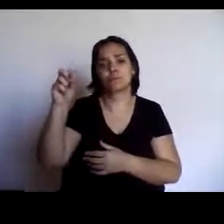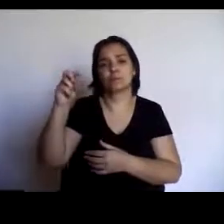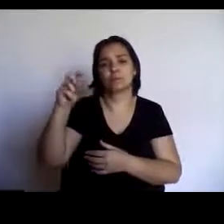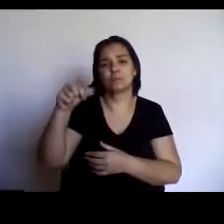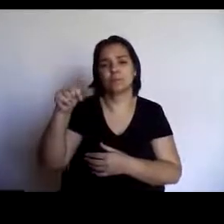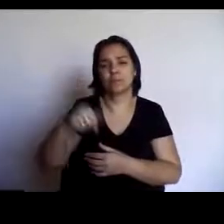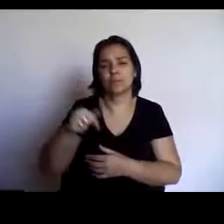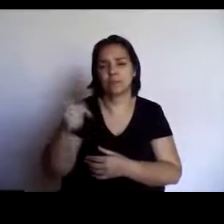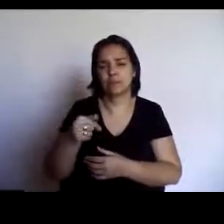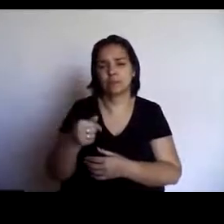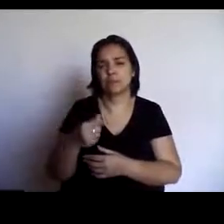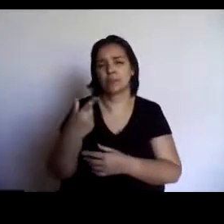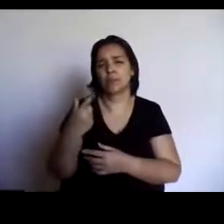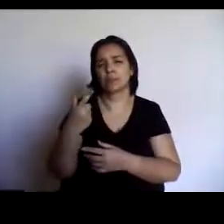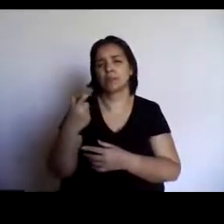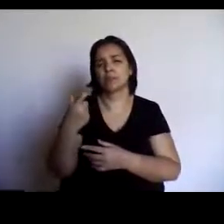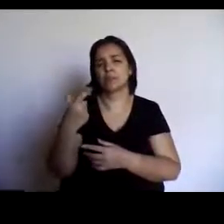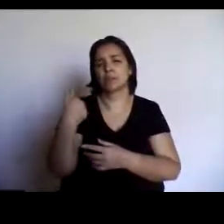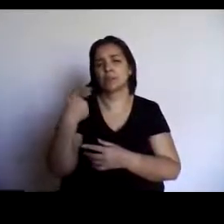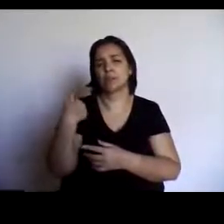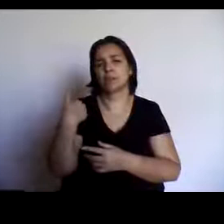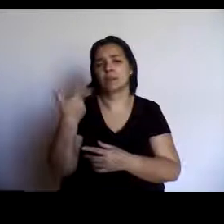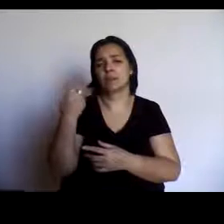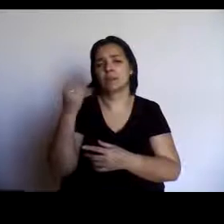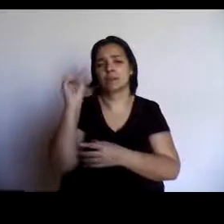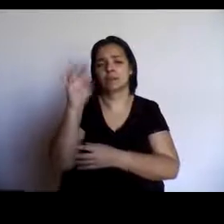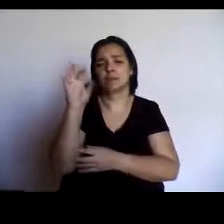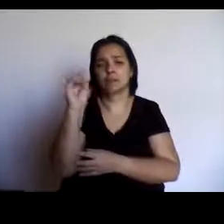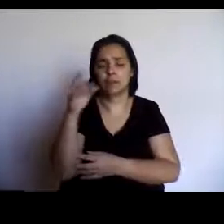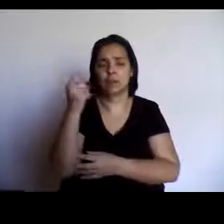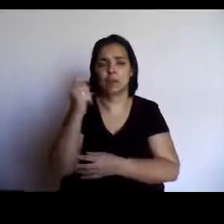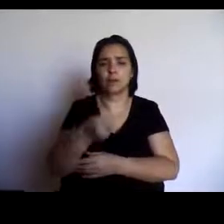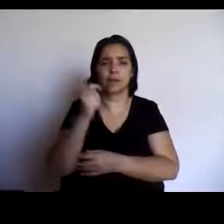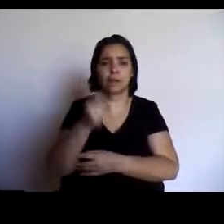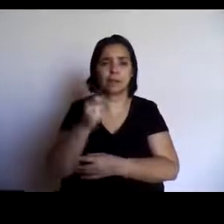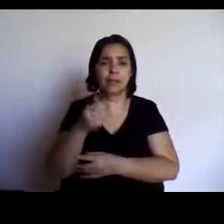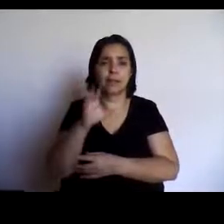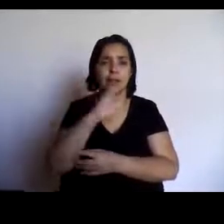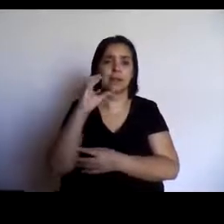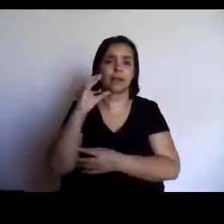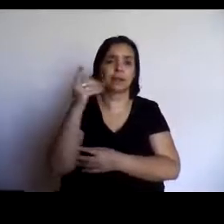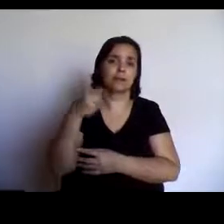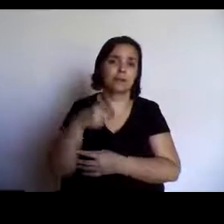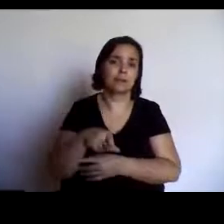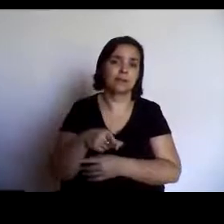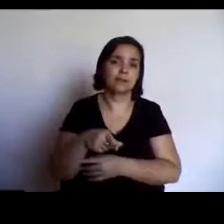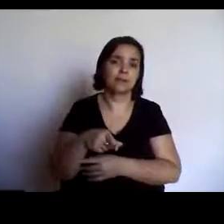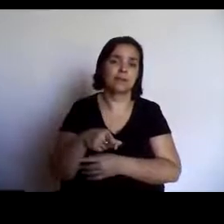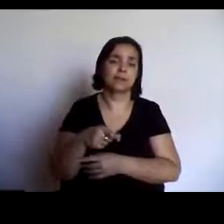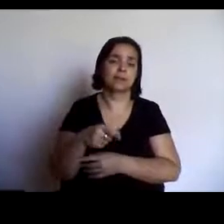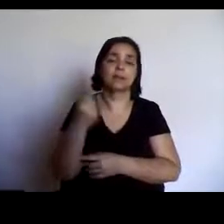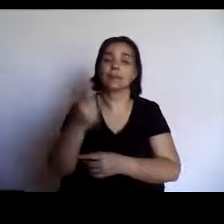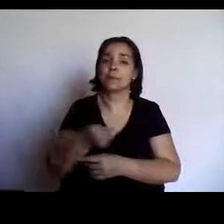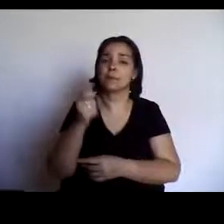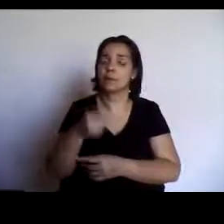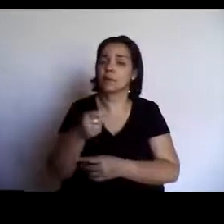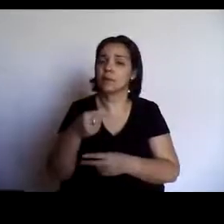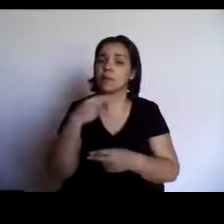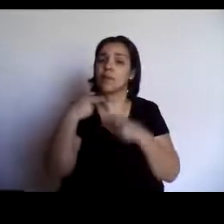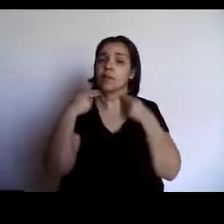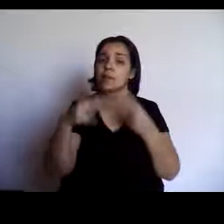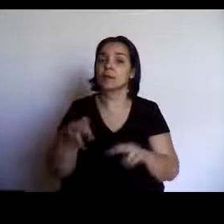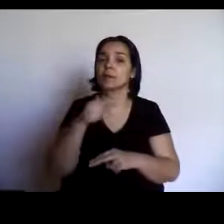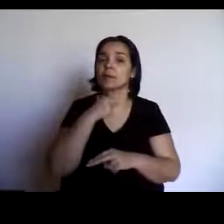primera hora, las intervenciones institucionales, tanto los presidentes de Cáceres, la presidenta de Cáceres, como el presidente de la Diputación de